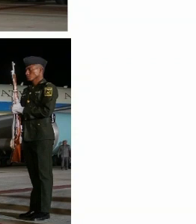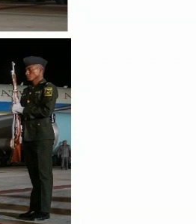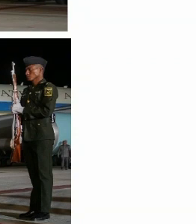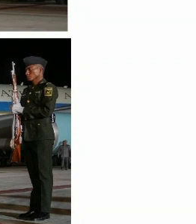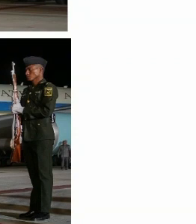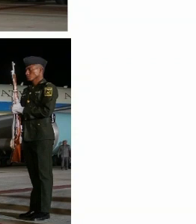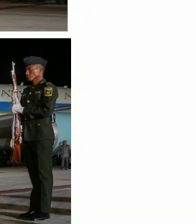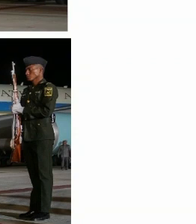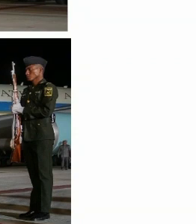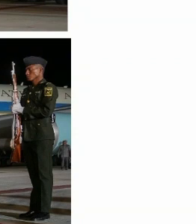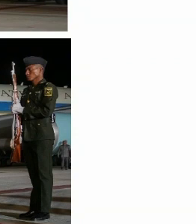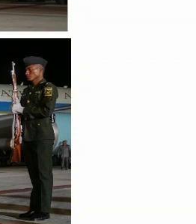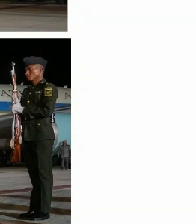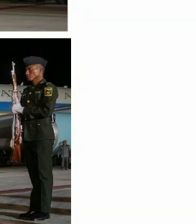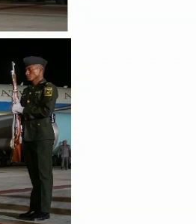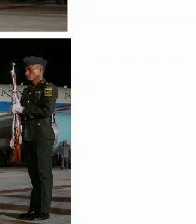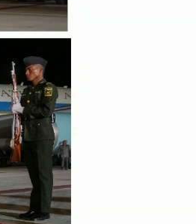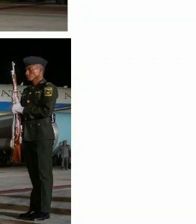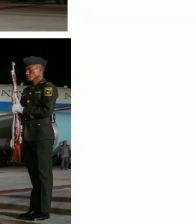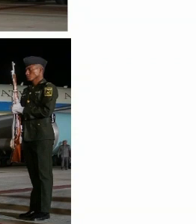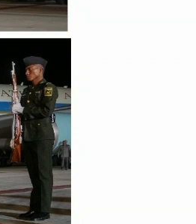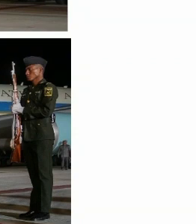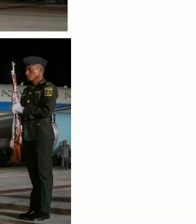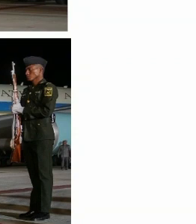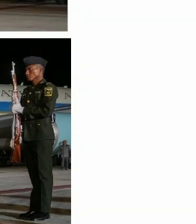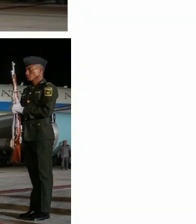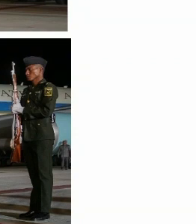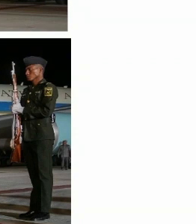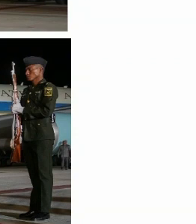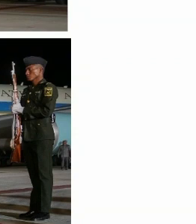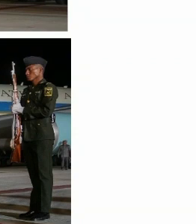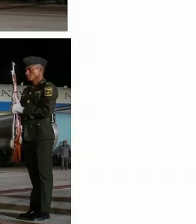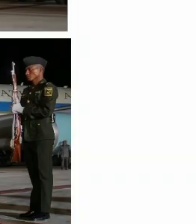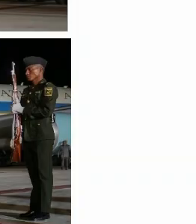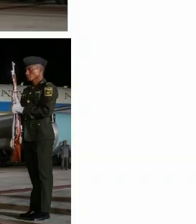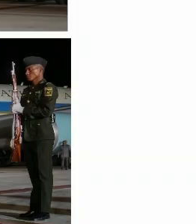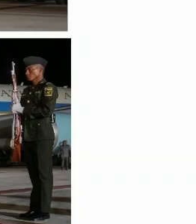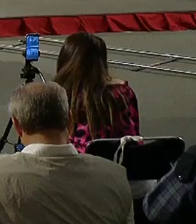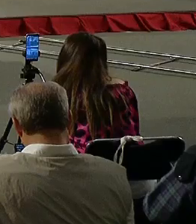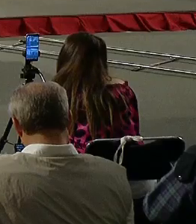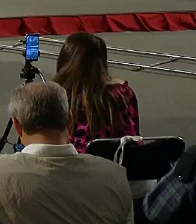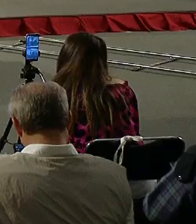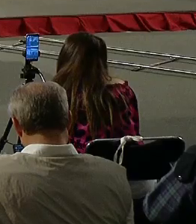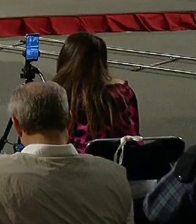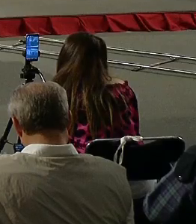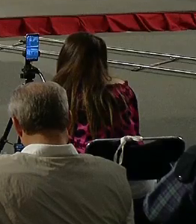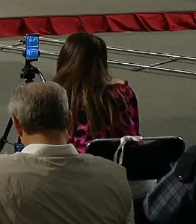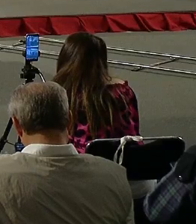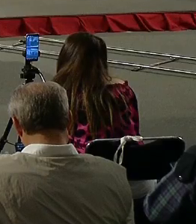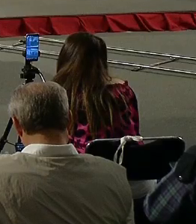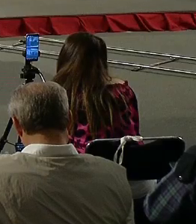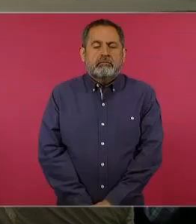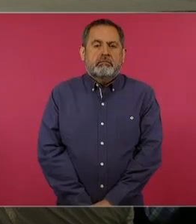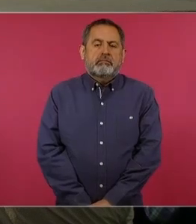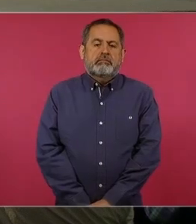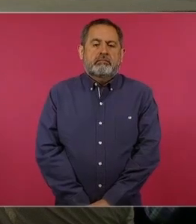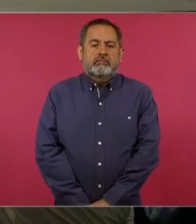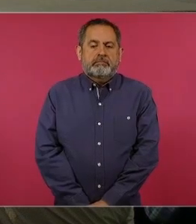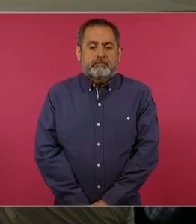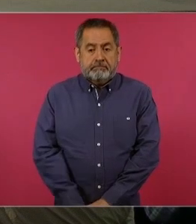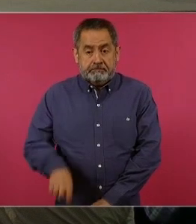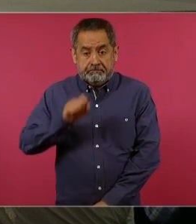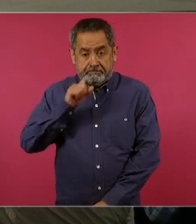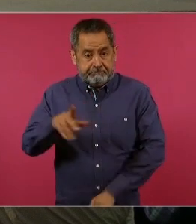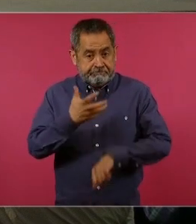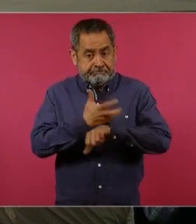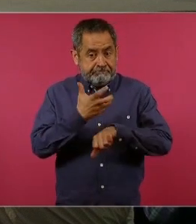hemos recibido a distinguidos jefes de Estado y de Gobierno de este continente, incluyendo el mandatario de Estados